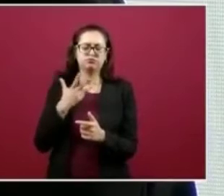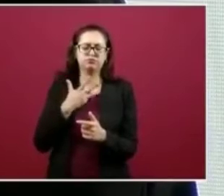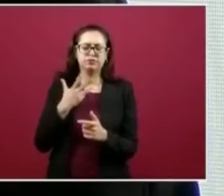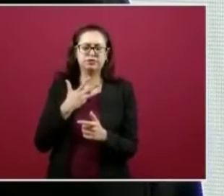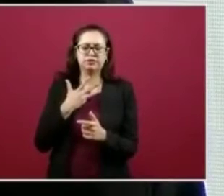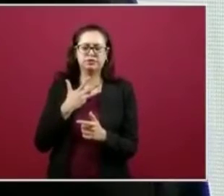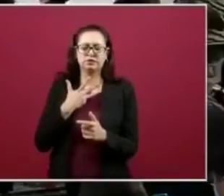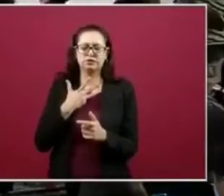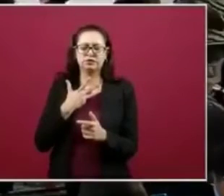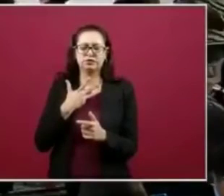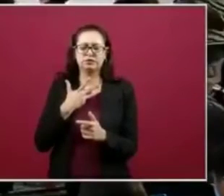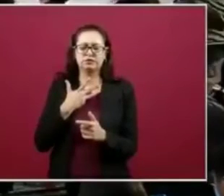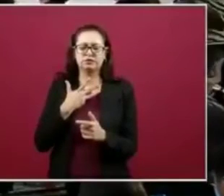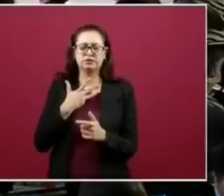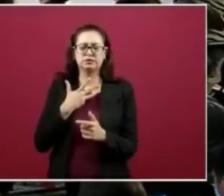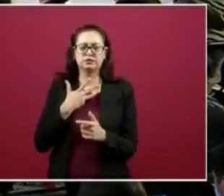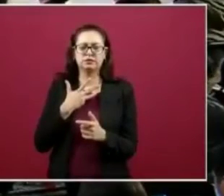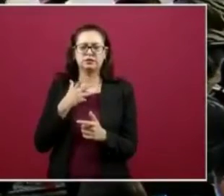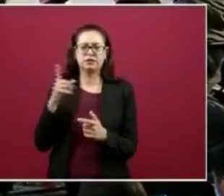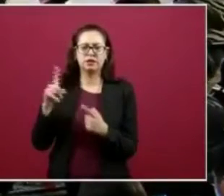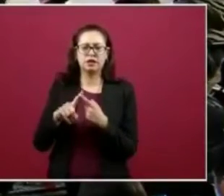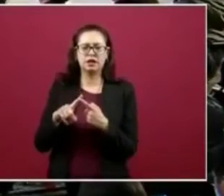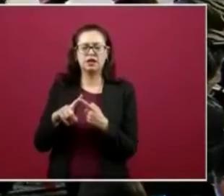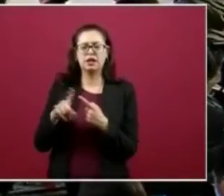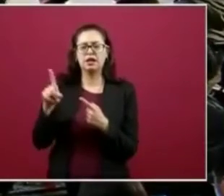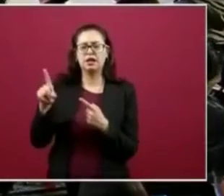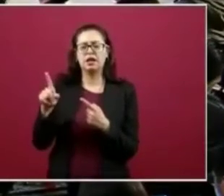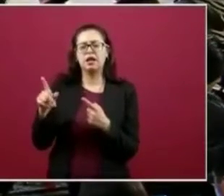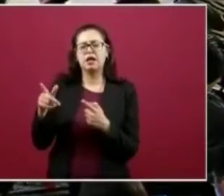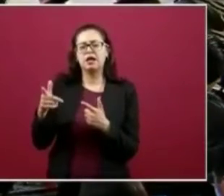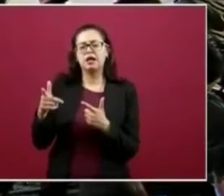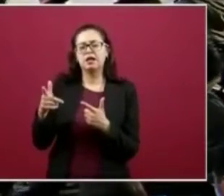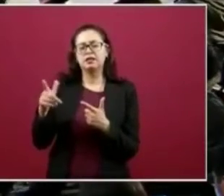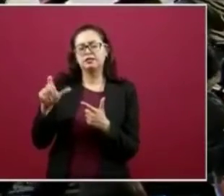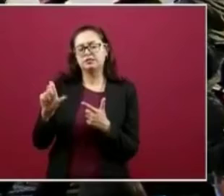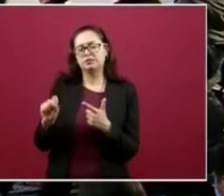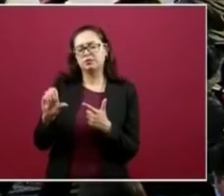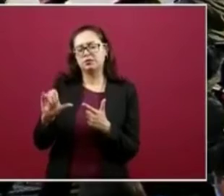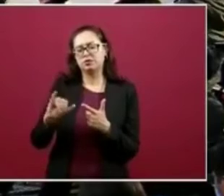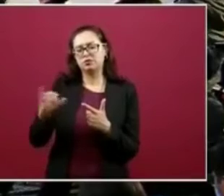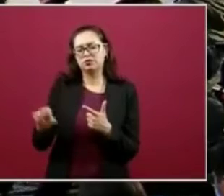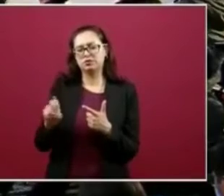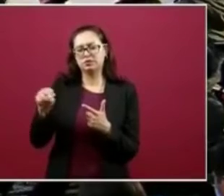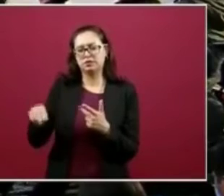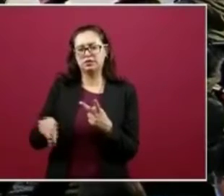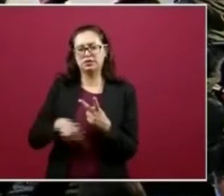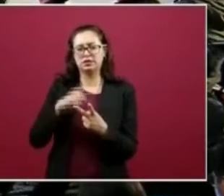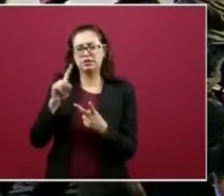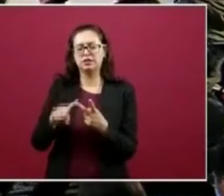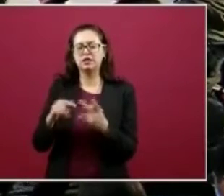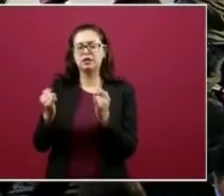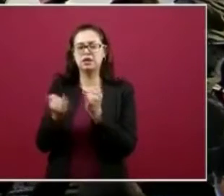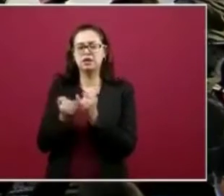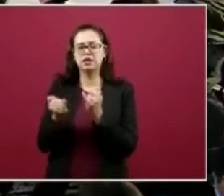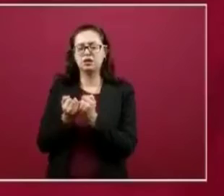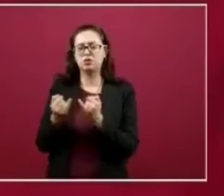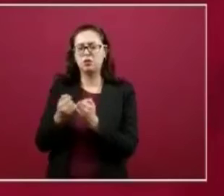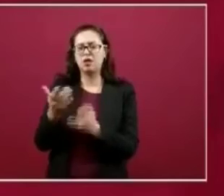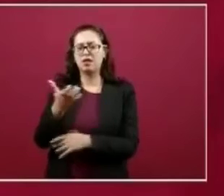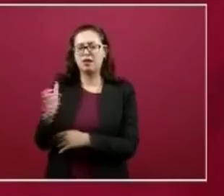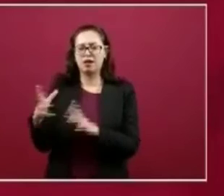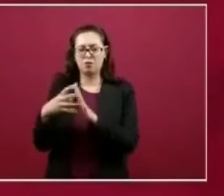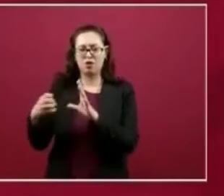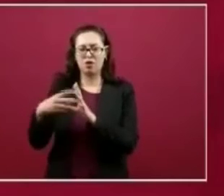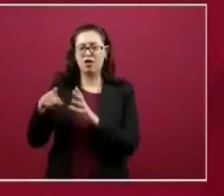sentencias como de Mariana Lima, atendida por la Suprema Corte de Justicia de la Nación, y la sentencia del campo